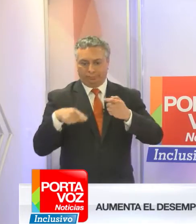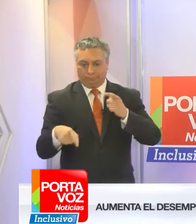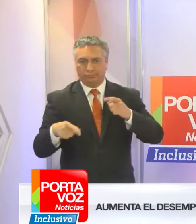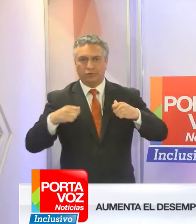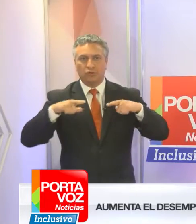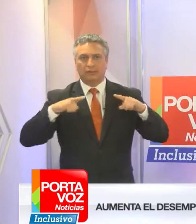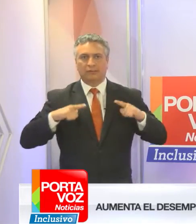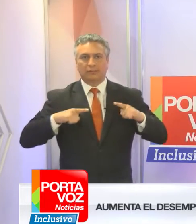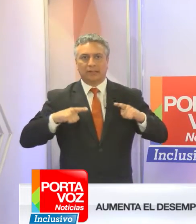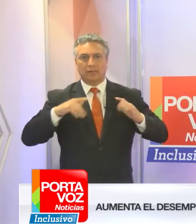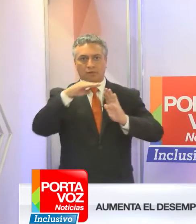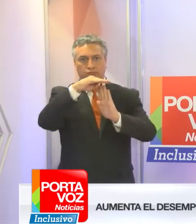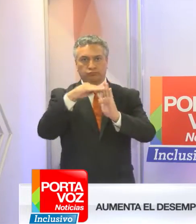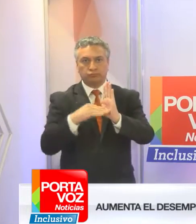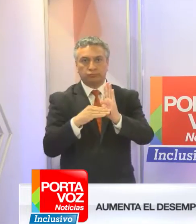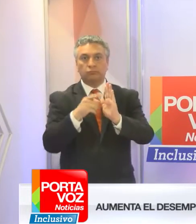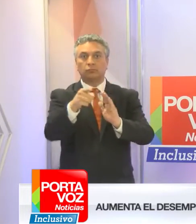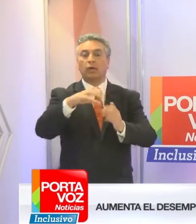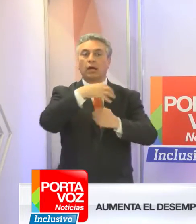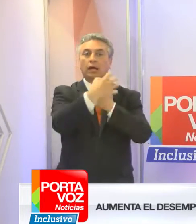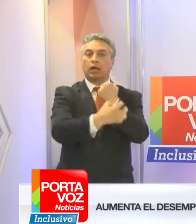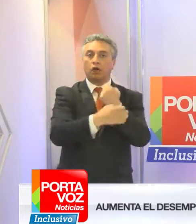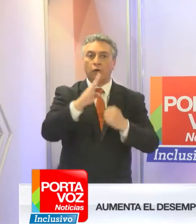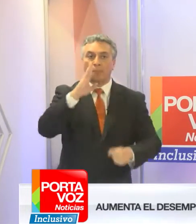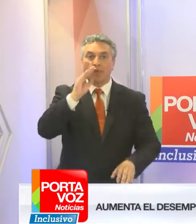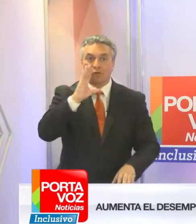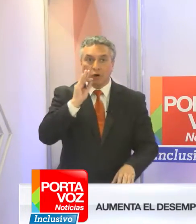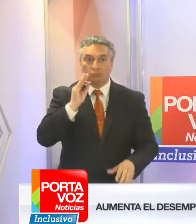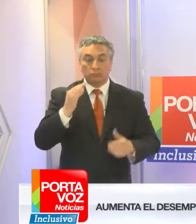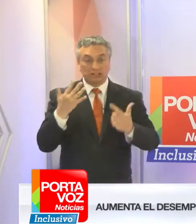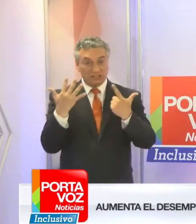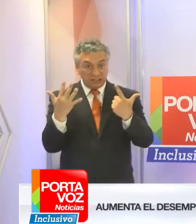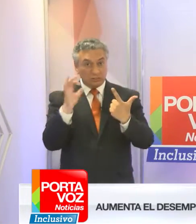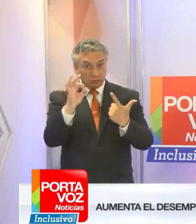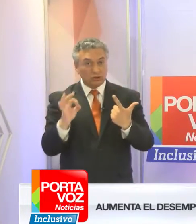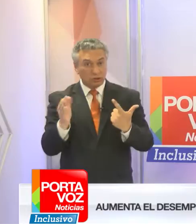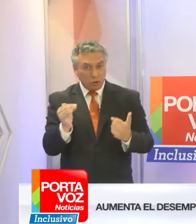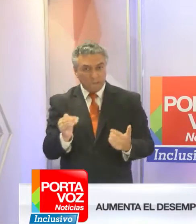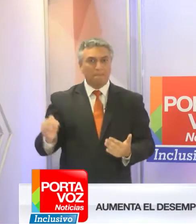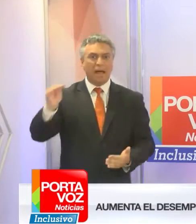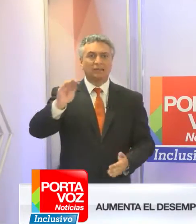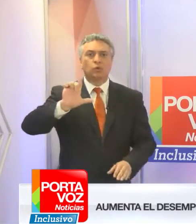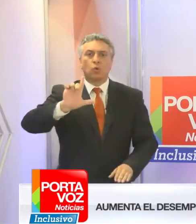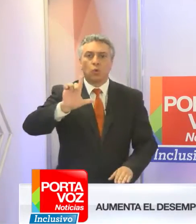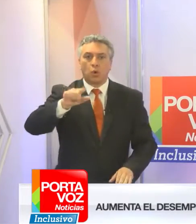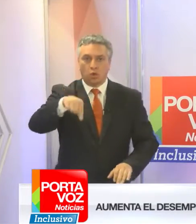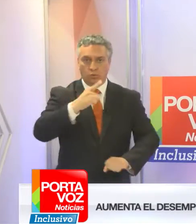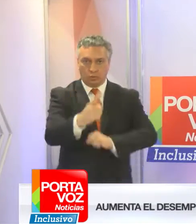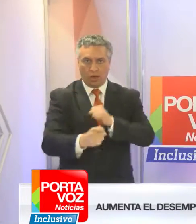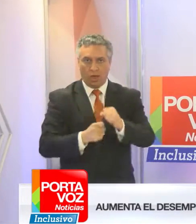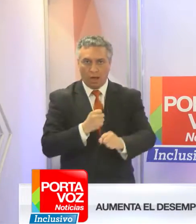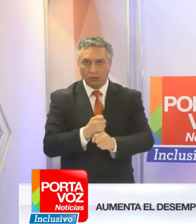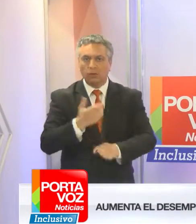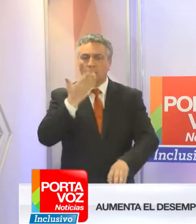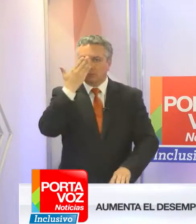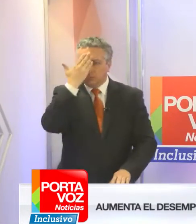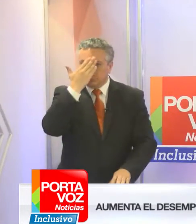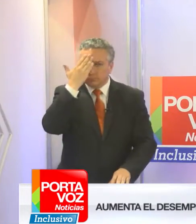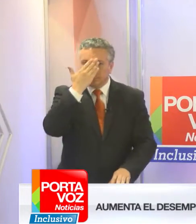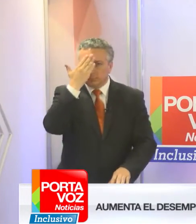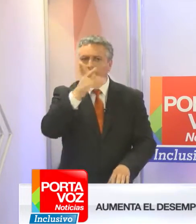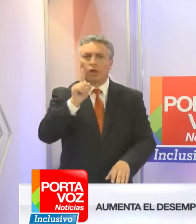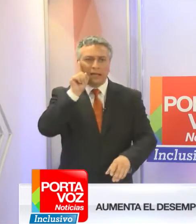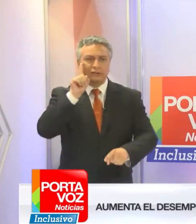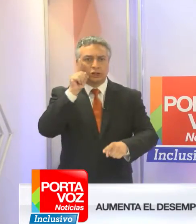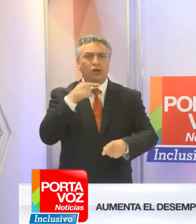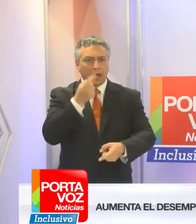la región del Biobío, 7% más que en julio de este año. Cifras preocupantes que esconden historias que les